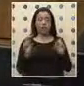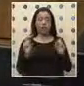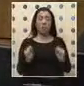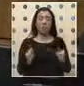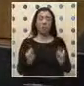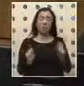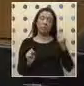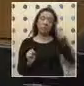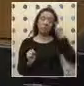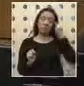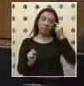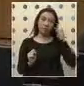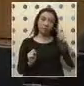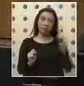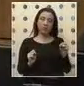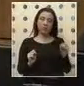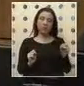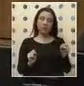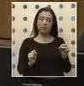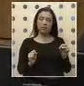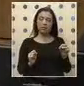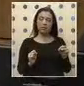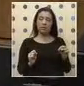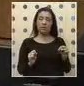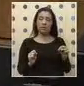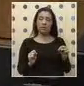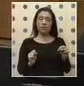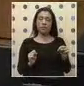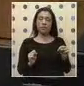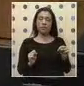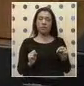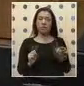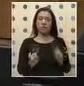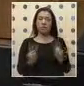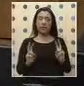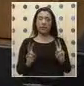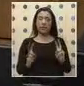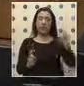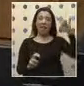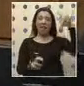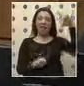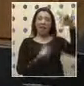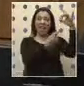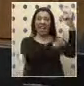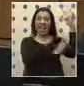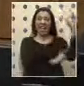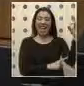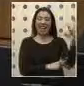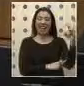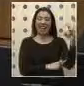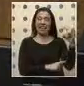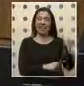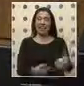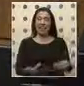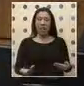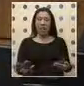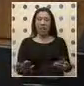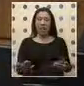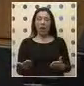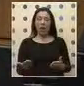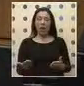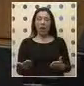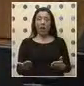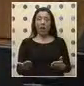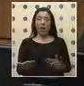considerar que en el tema de la energía que hoy día ha empezado a correr